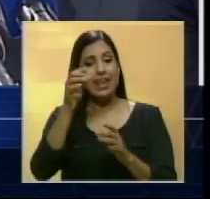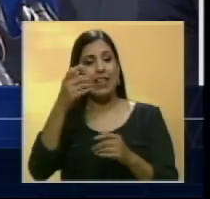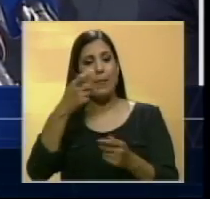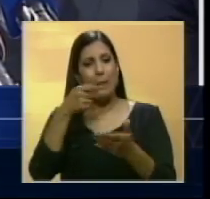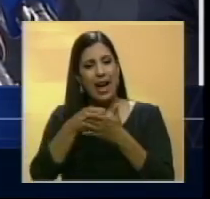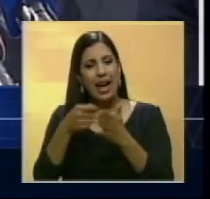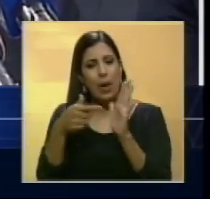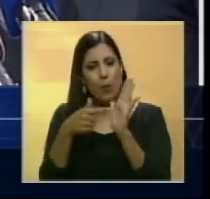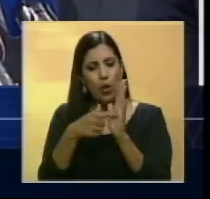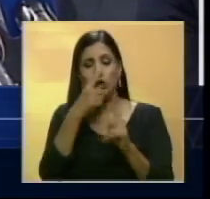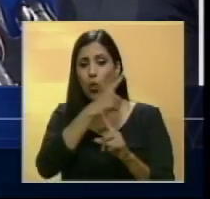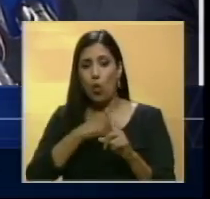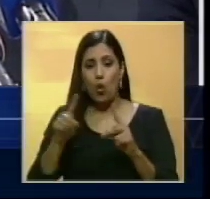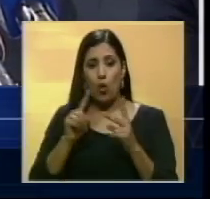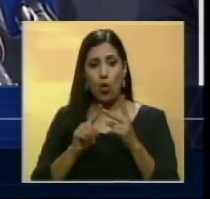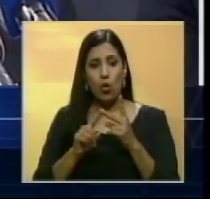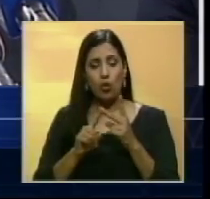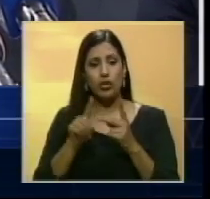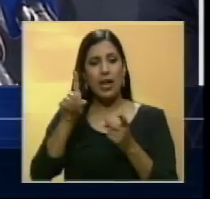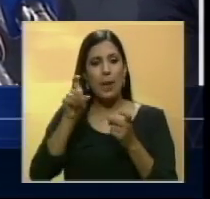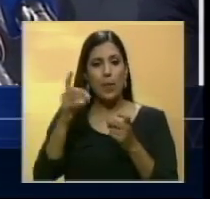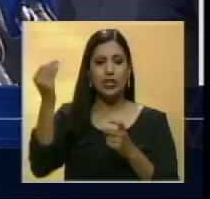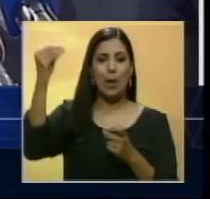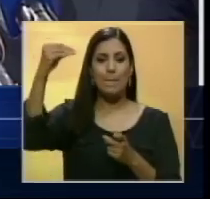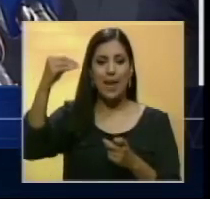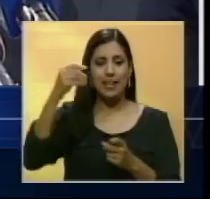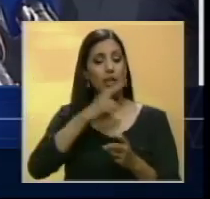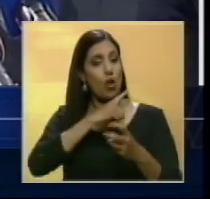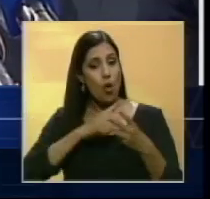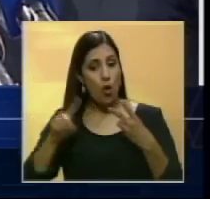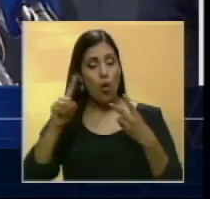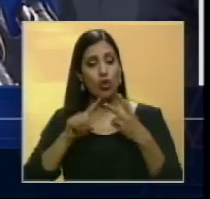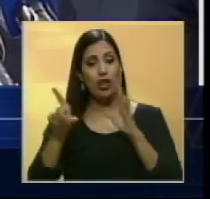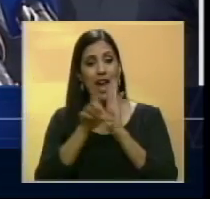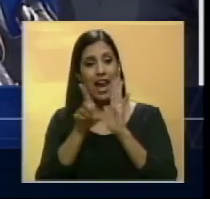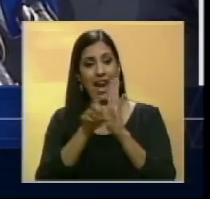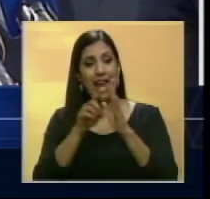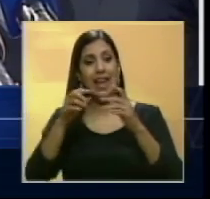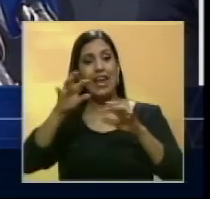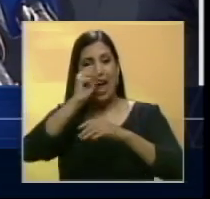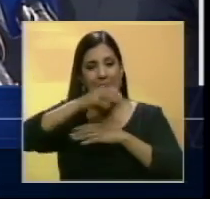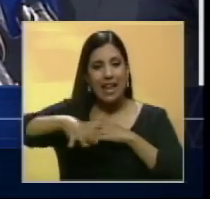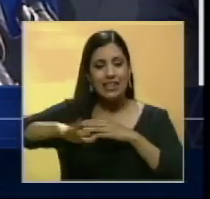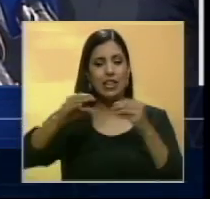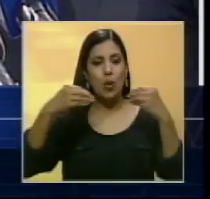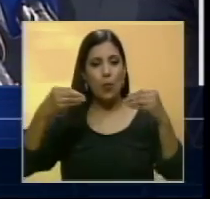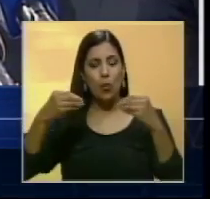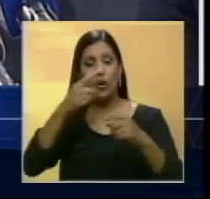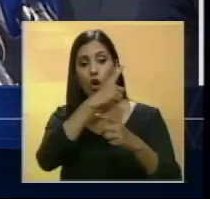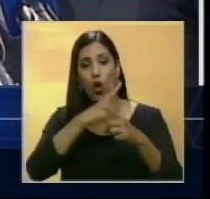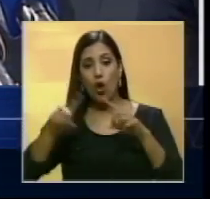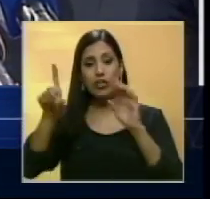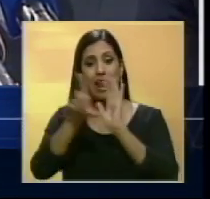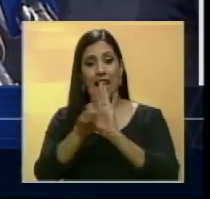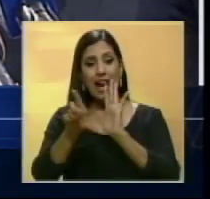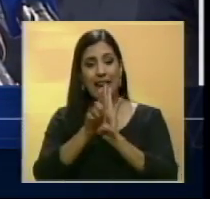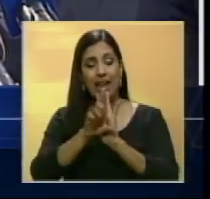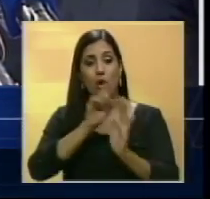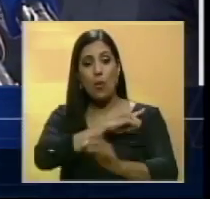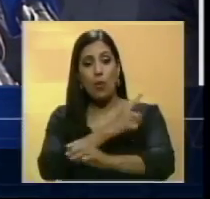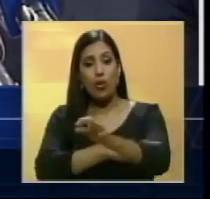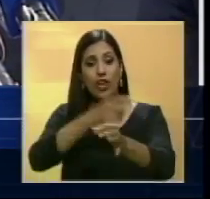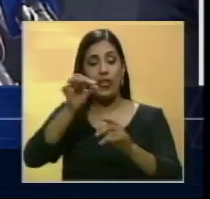Tributario, la ley de impuestos al valor agregado, la ley orgánica de Hacienda Pública Estatal y la ley orgánica del